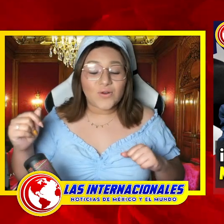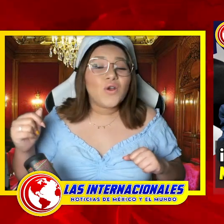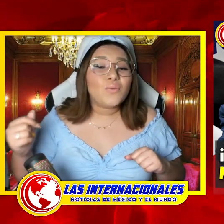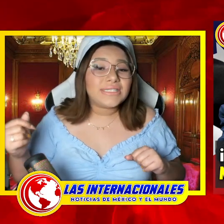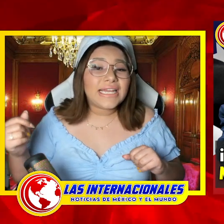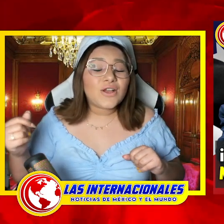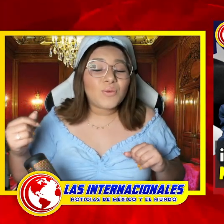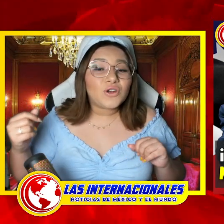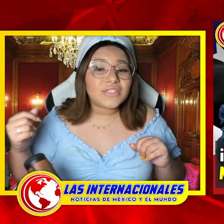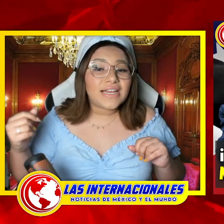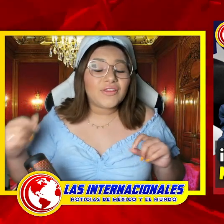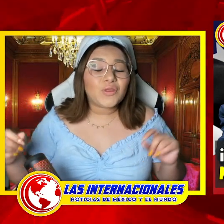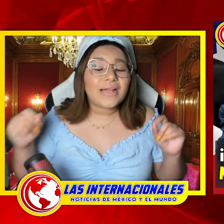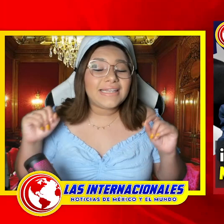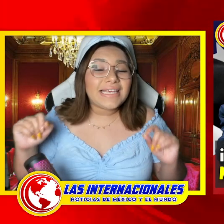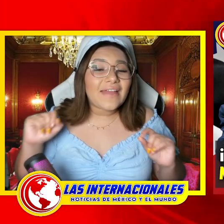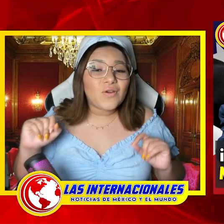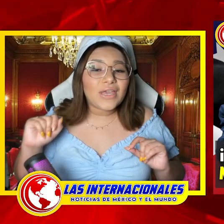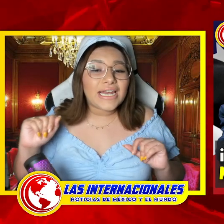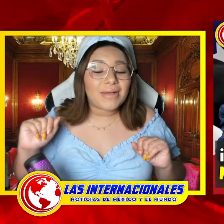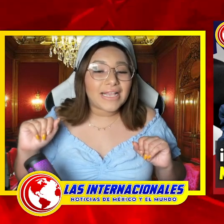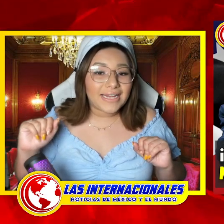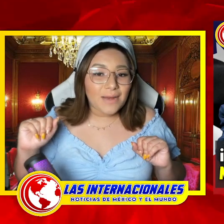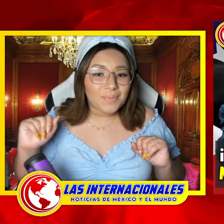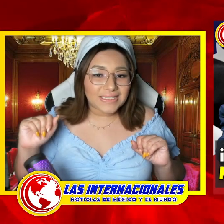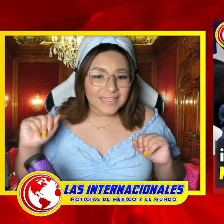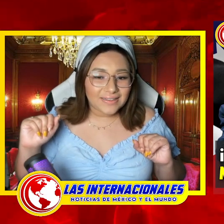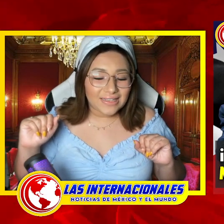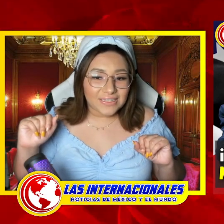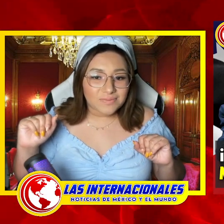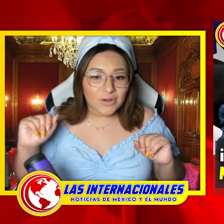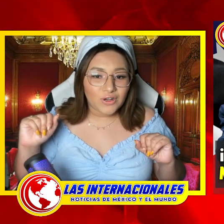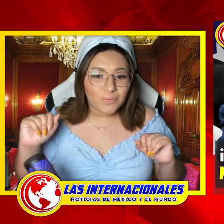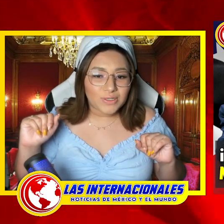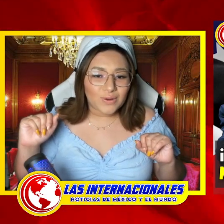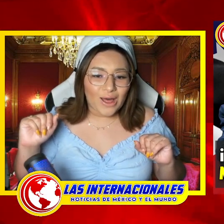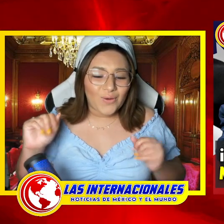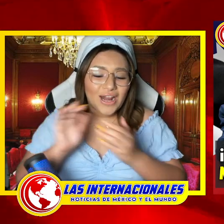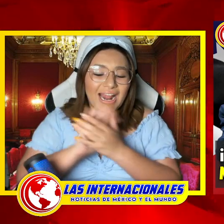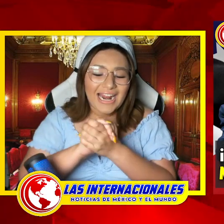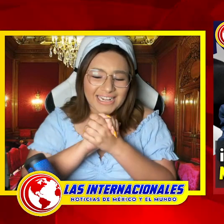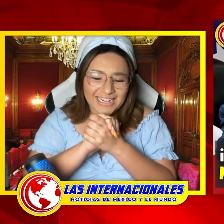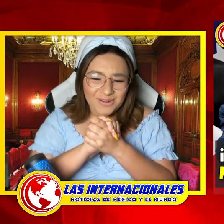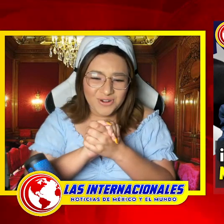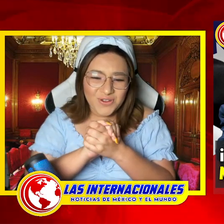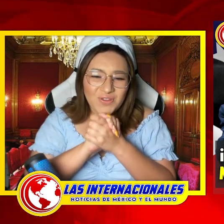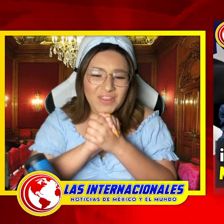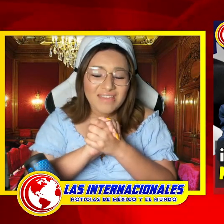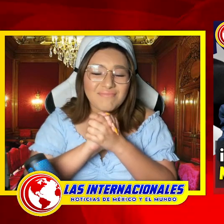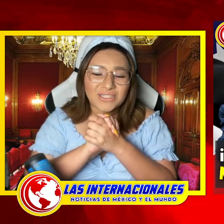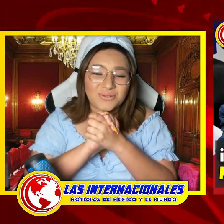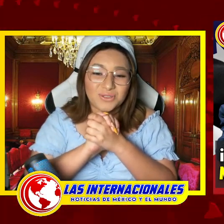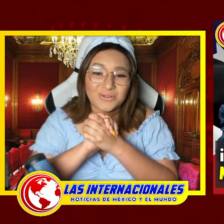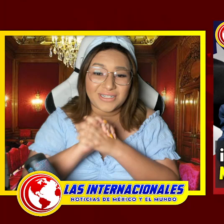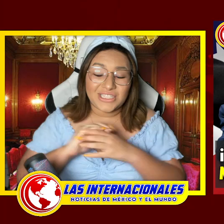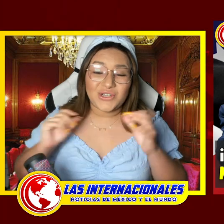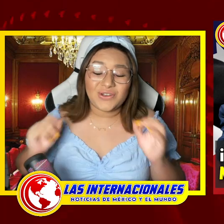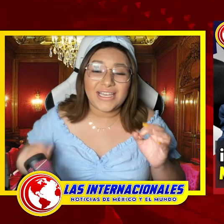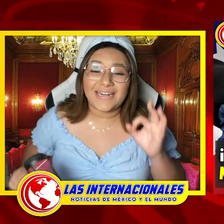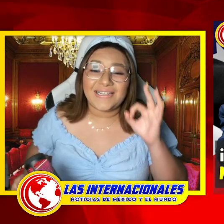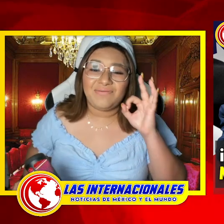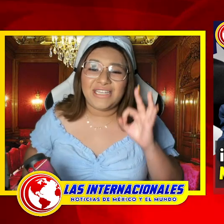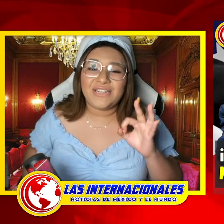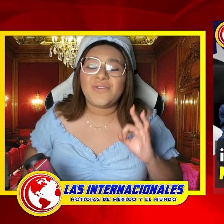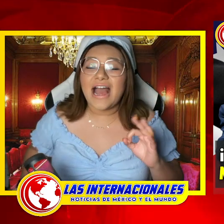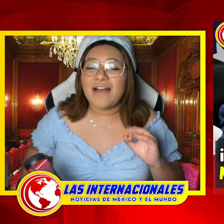les digo? Pues tal y como nos los adelantó el día de hoy en la mañanera el presidente Andrés Manuel López Obrador, reunión de machuchones.